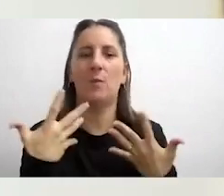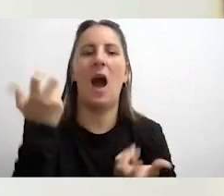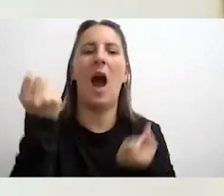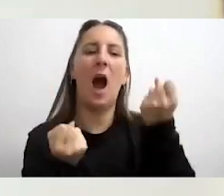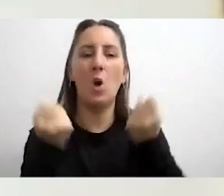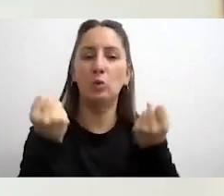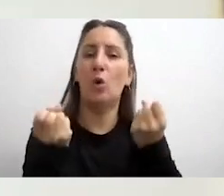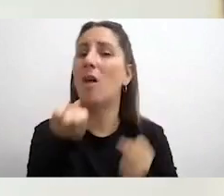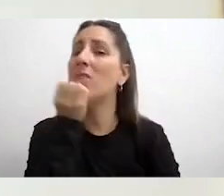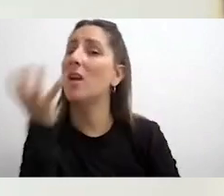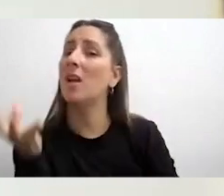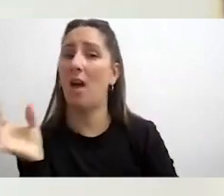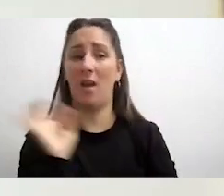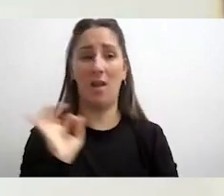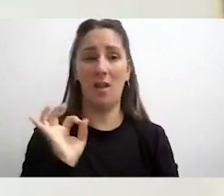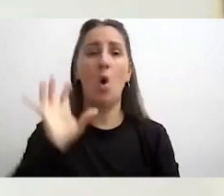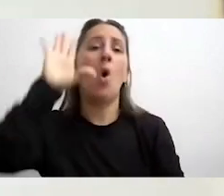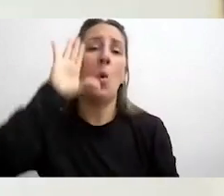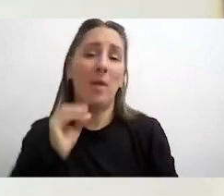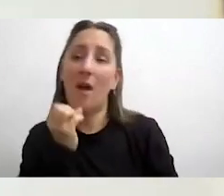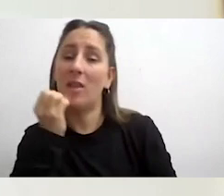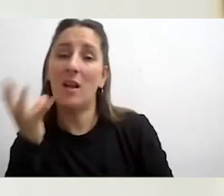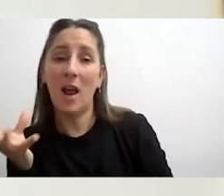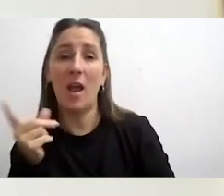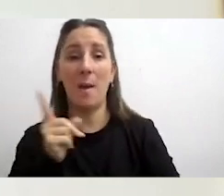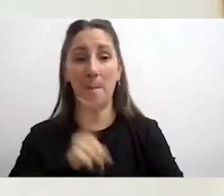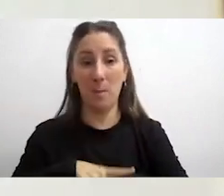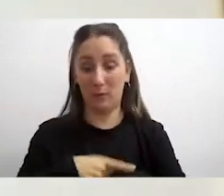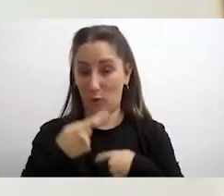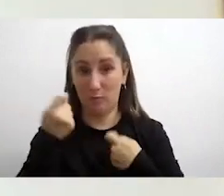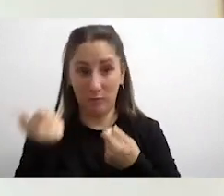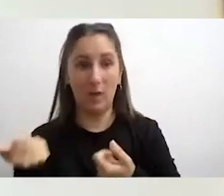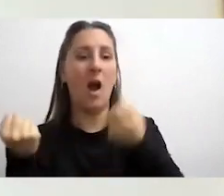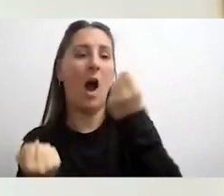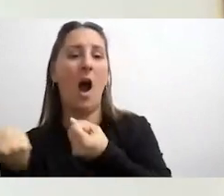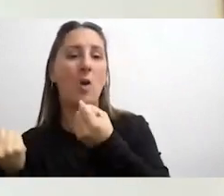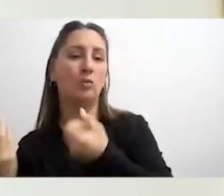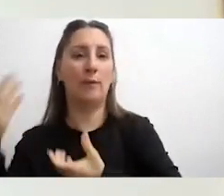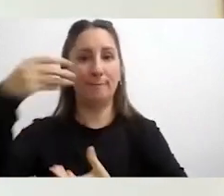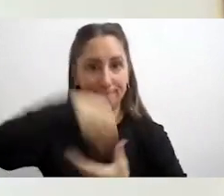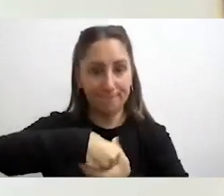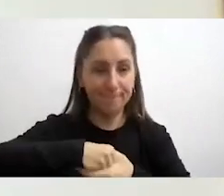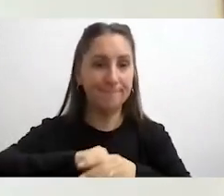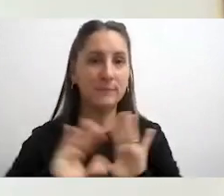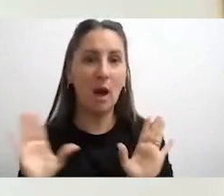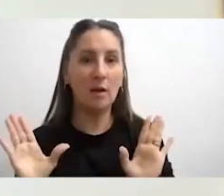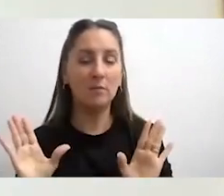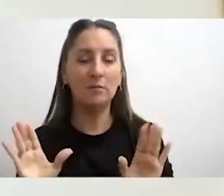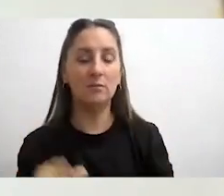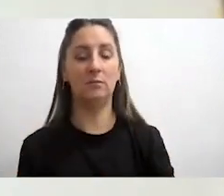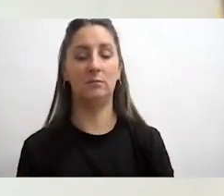lo declararon o se olvidaron y en este consumido está incluido ese bien personal?